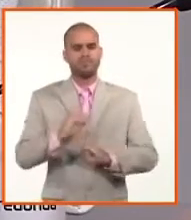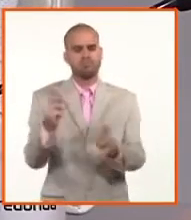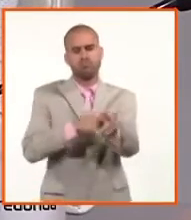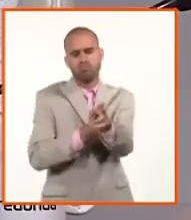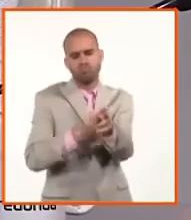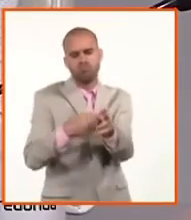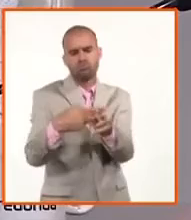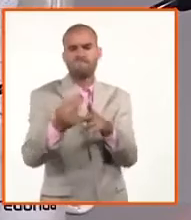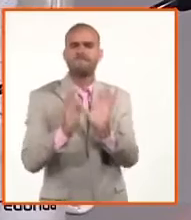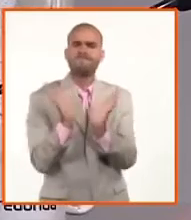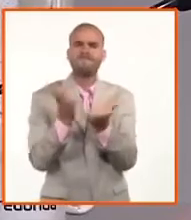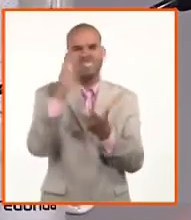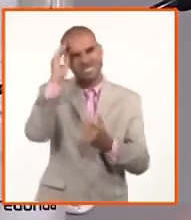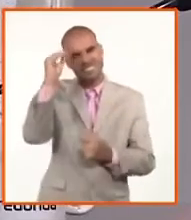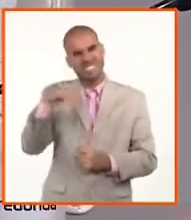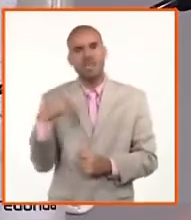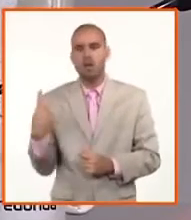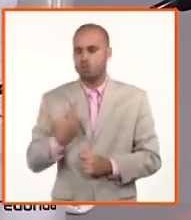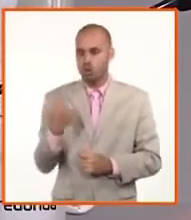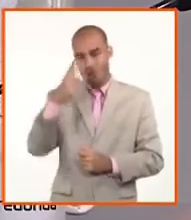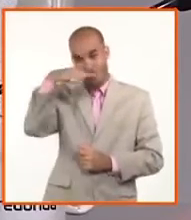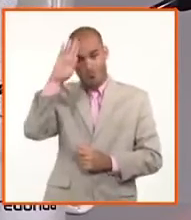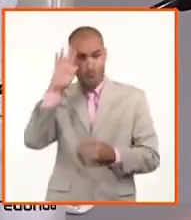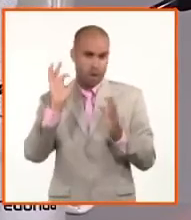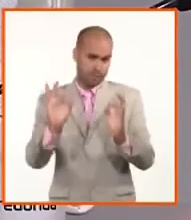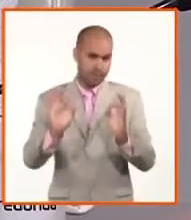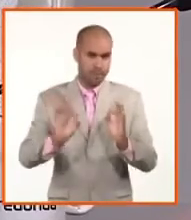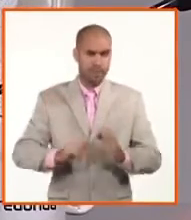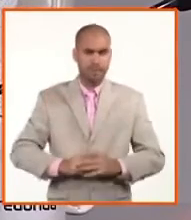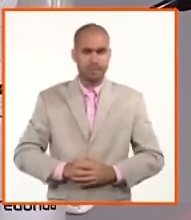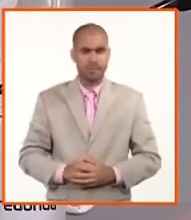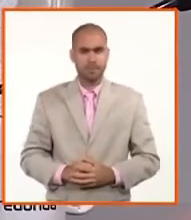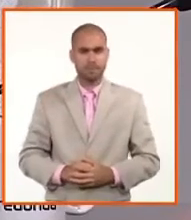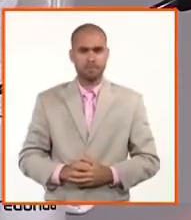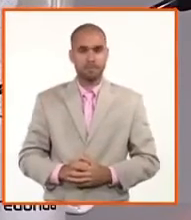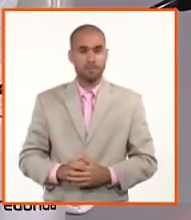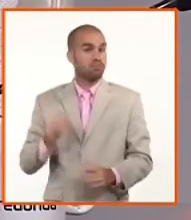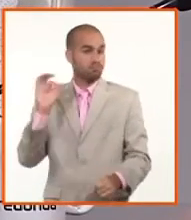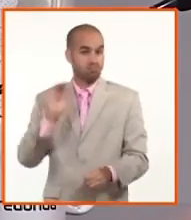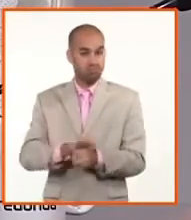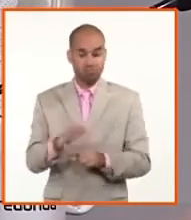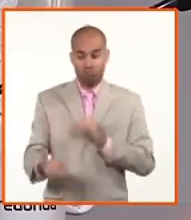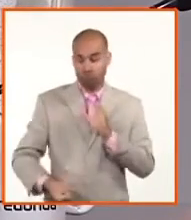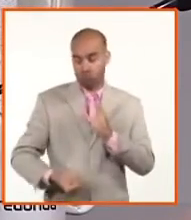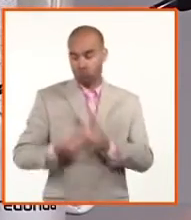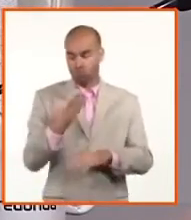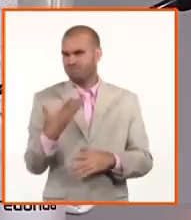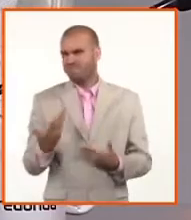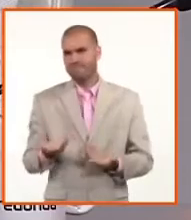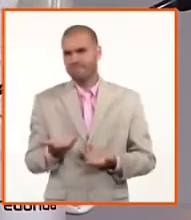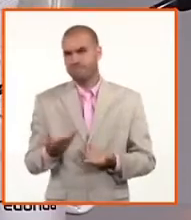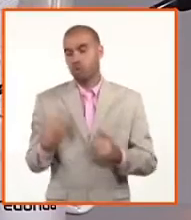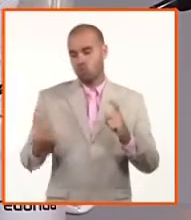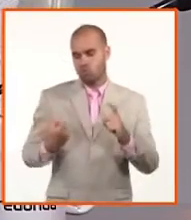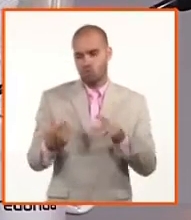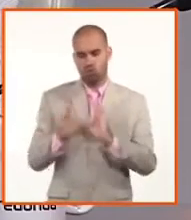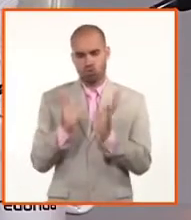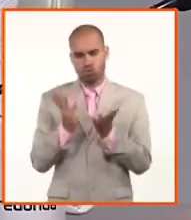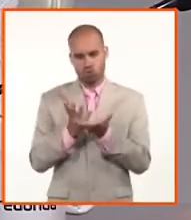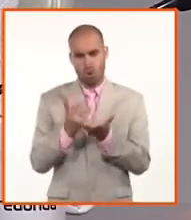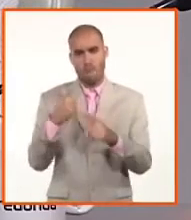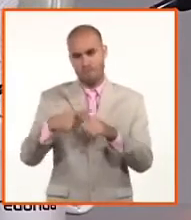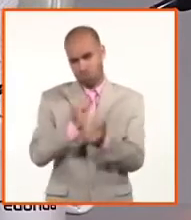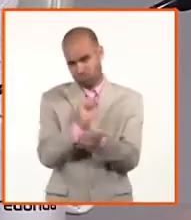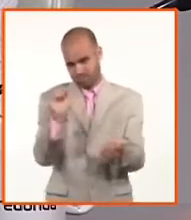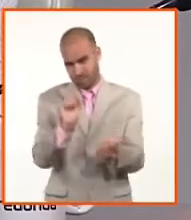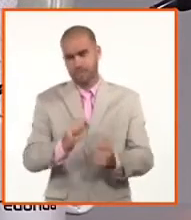en la historia de nuestra Cuba, desde la génesis de la lucha, vemos